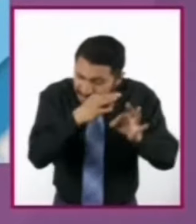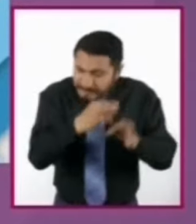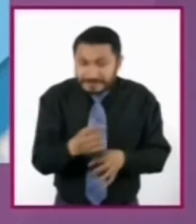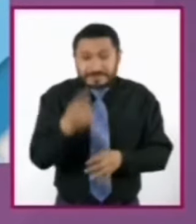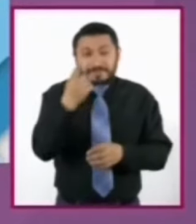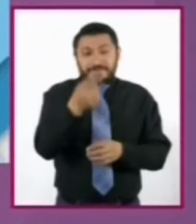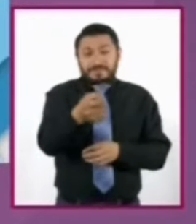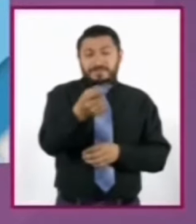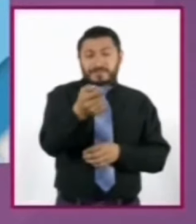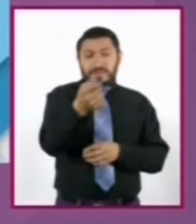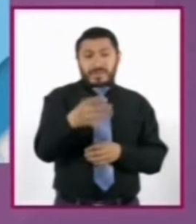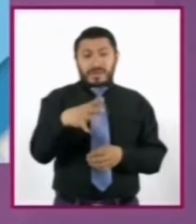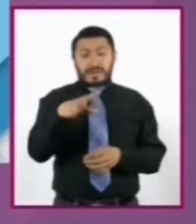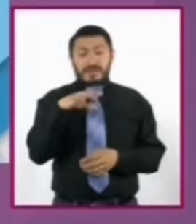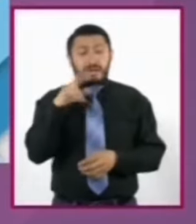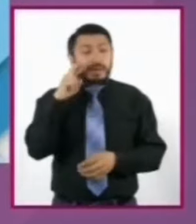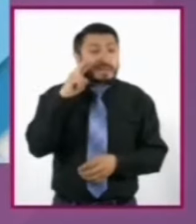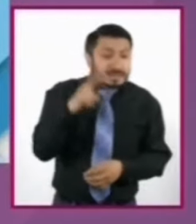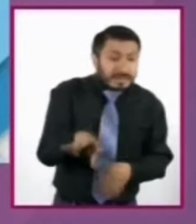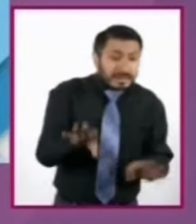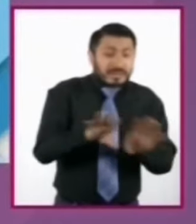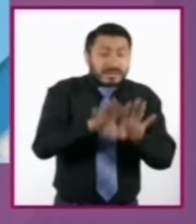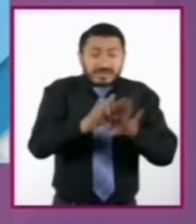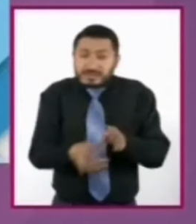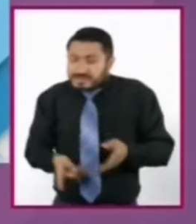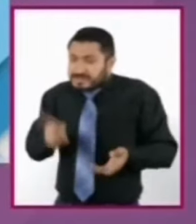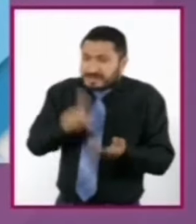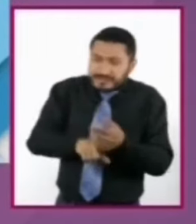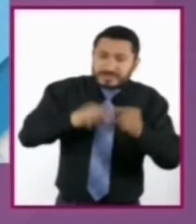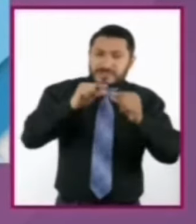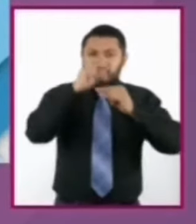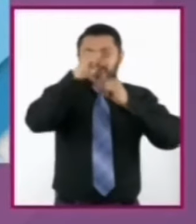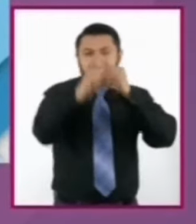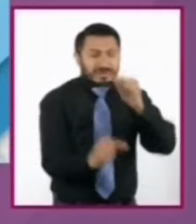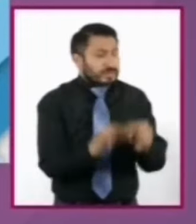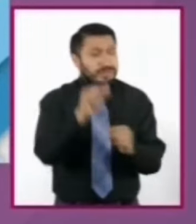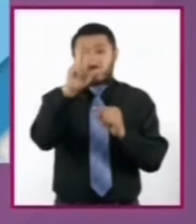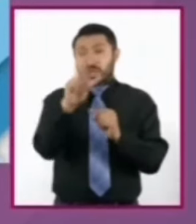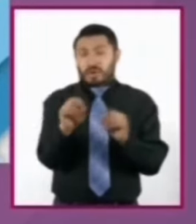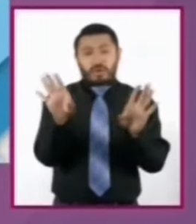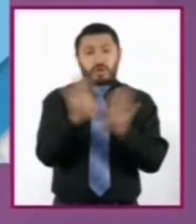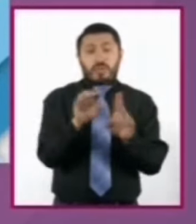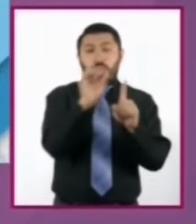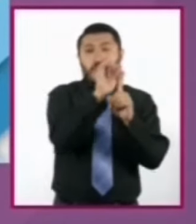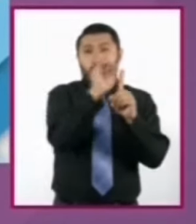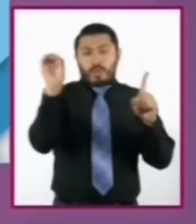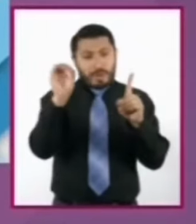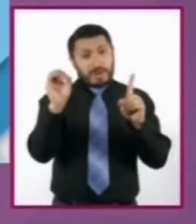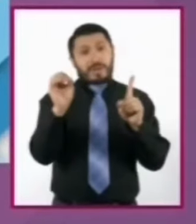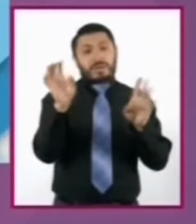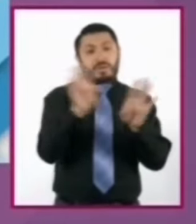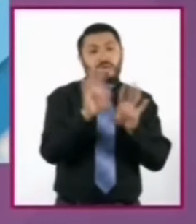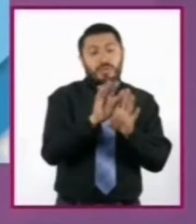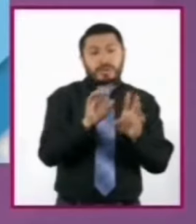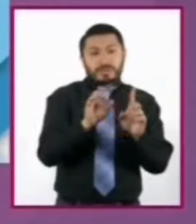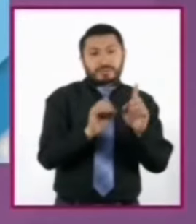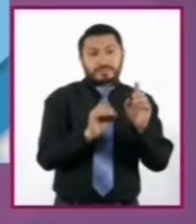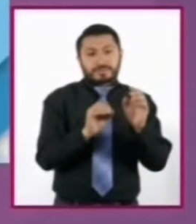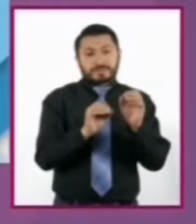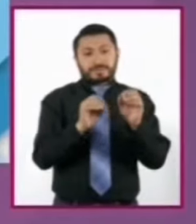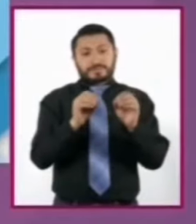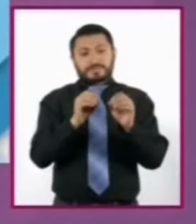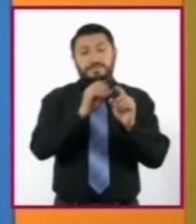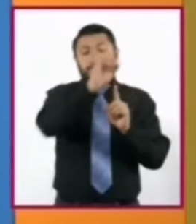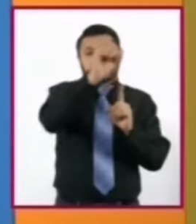un trozo de grafito, veríamos que los átomos no están acomodados de forma continua, sino que están separados por